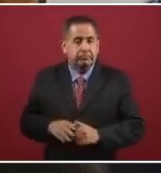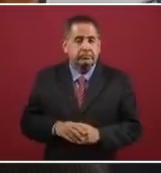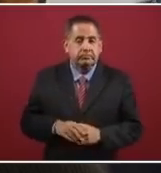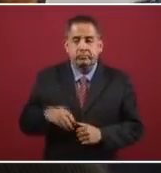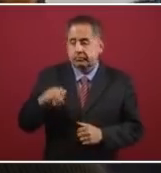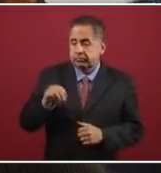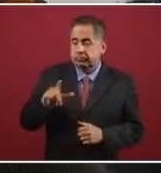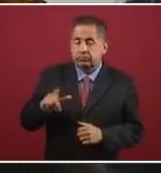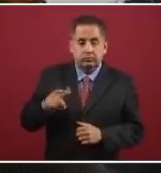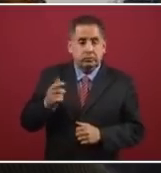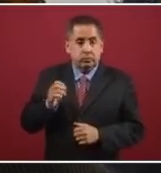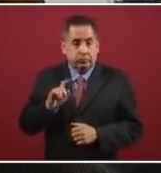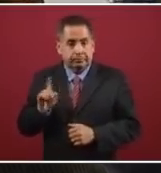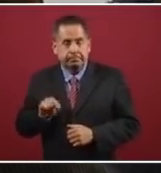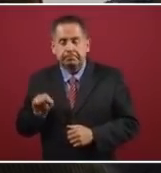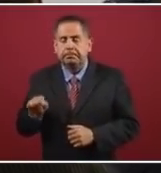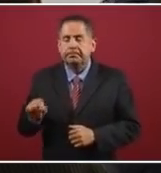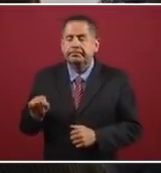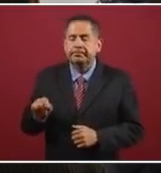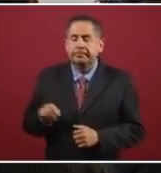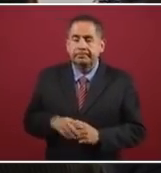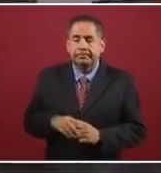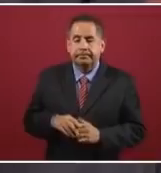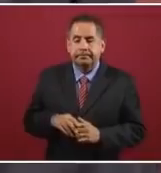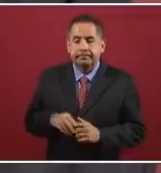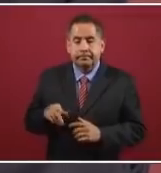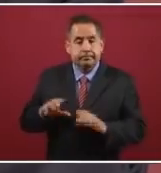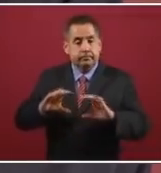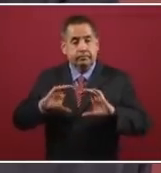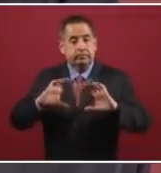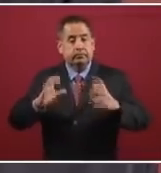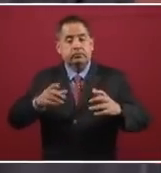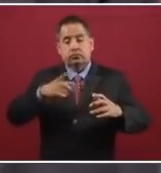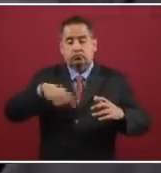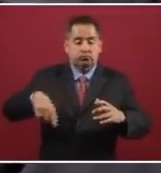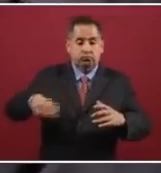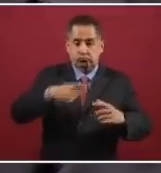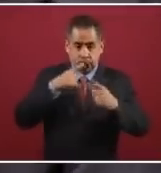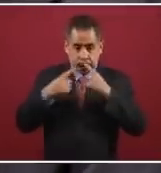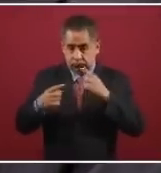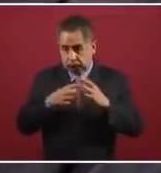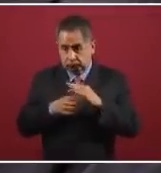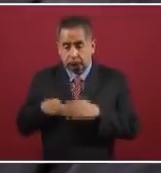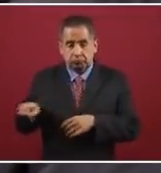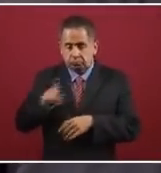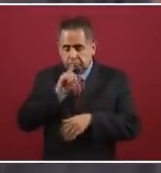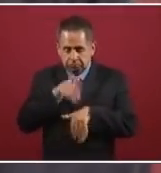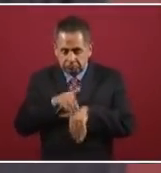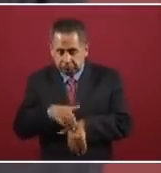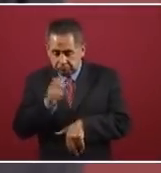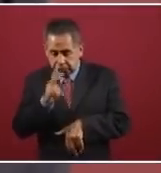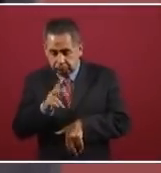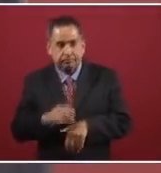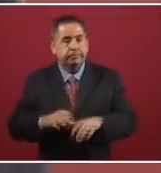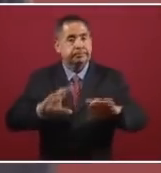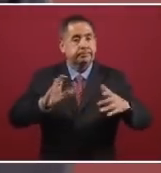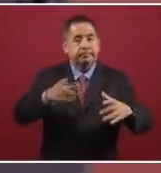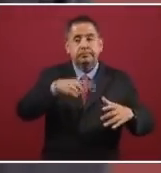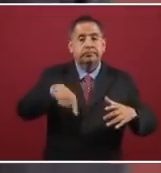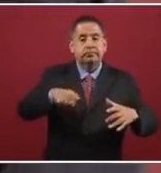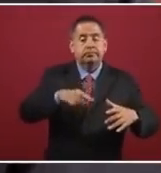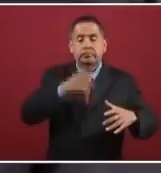Manuel González, en el Congreso resuelven que no podía